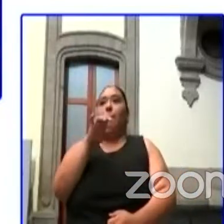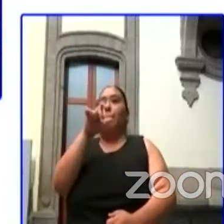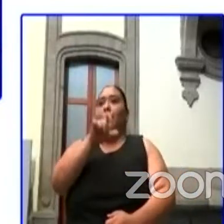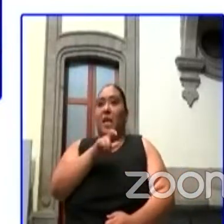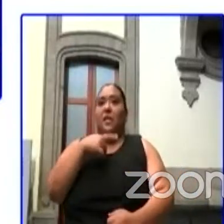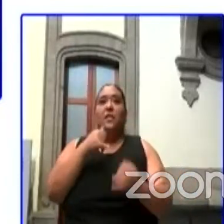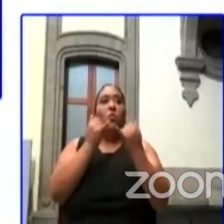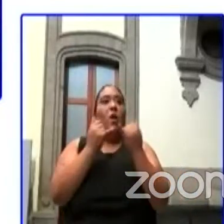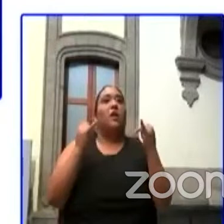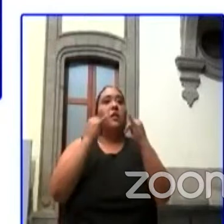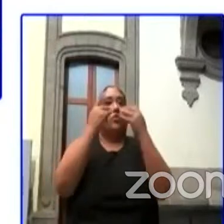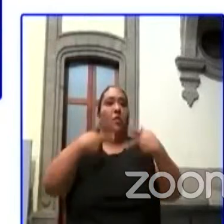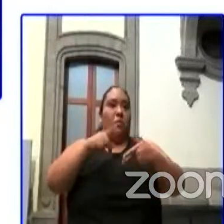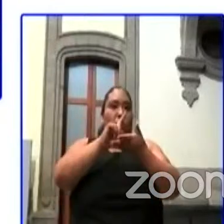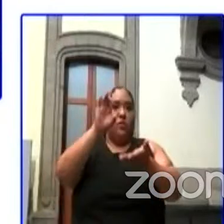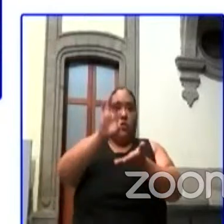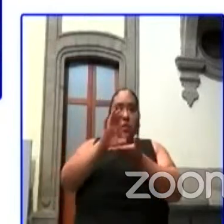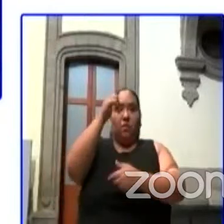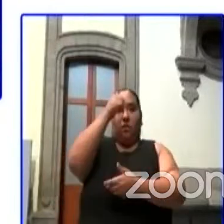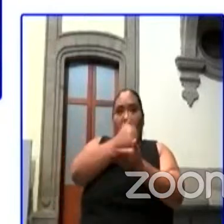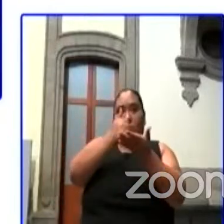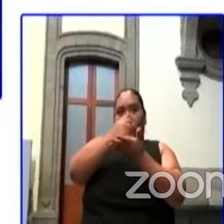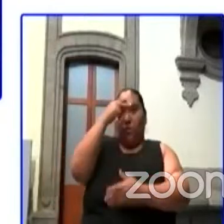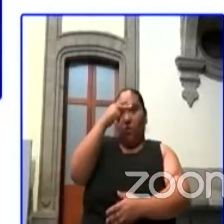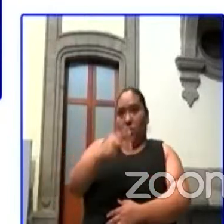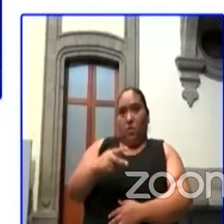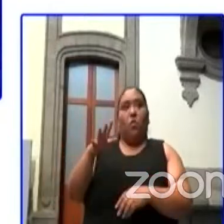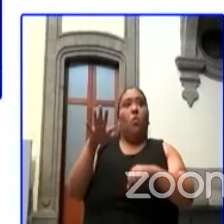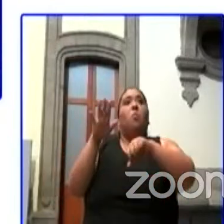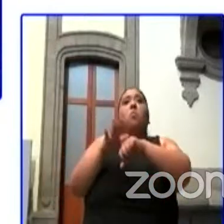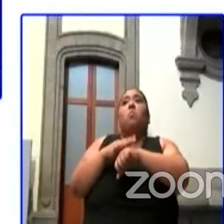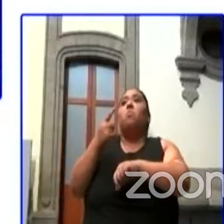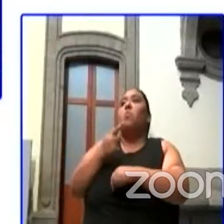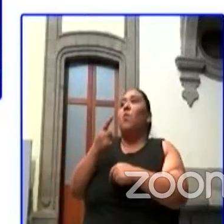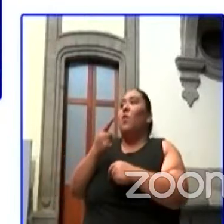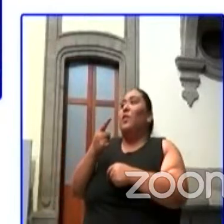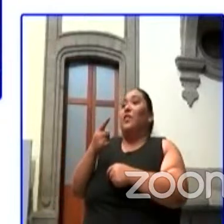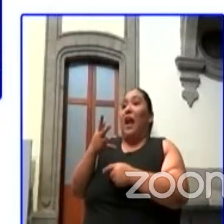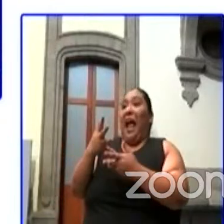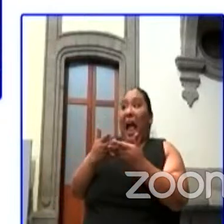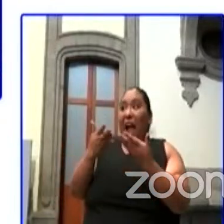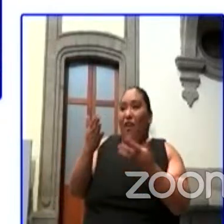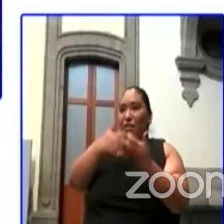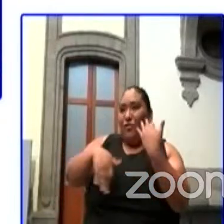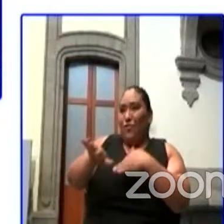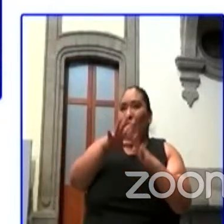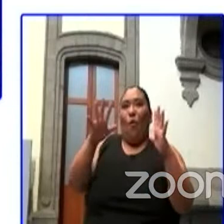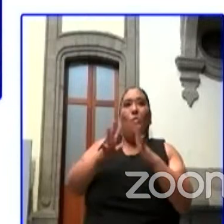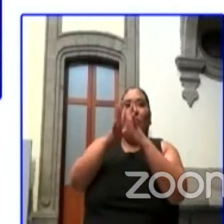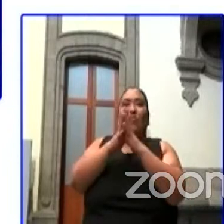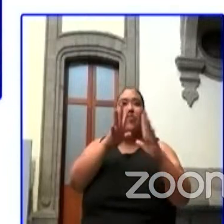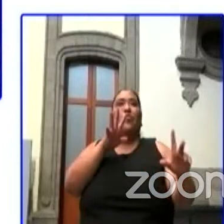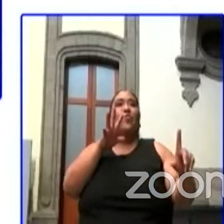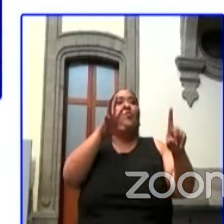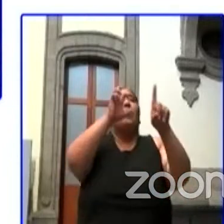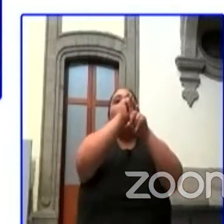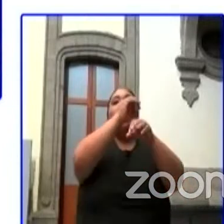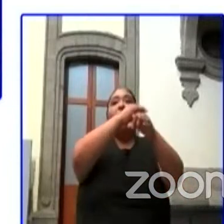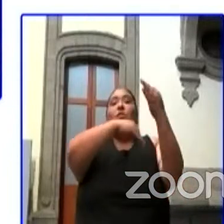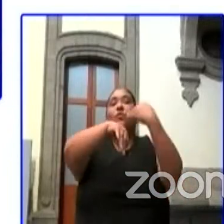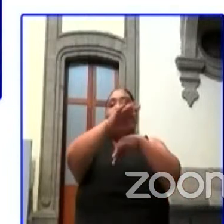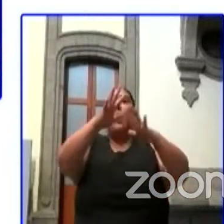de la Ciudad de México por tener la participación, o por lograr más bien la